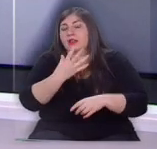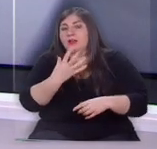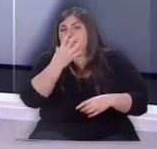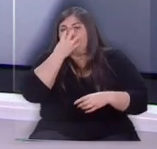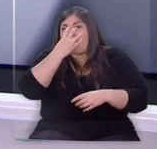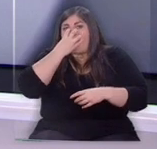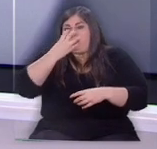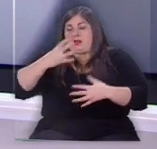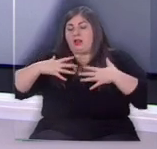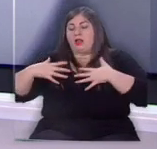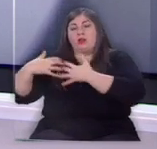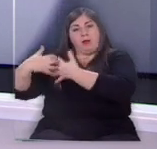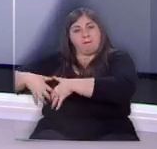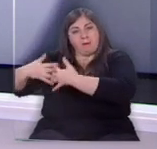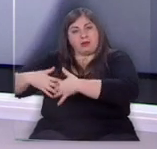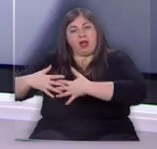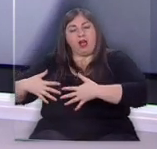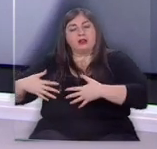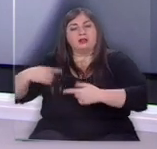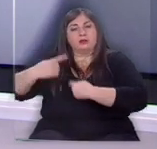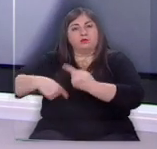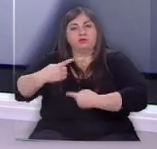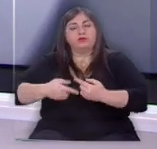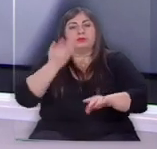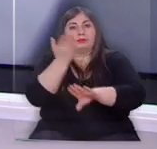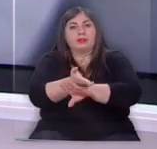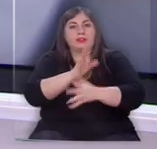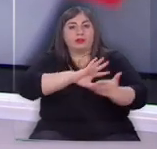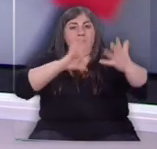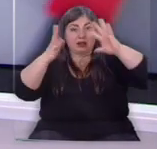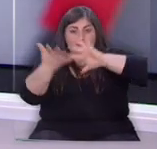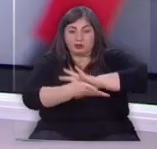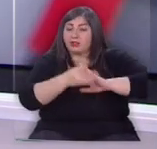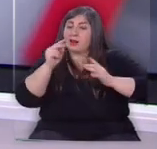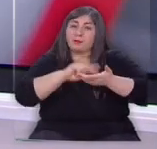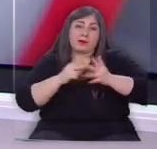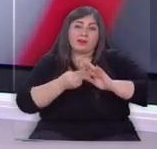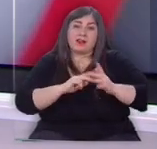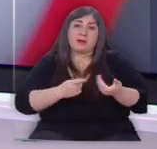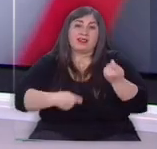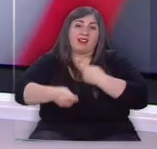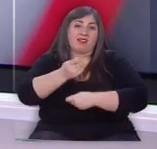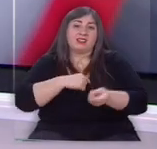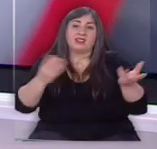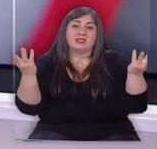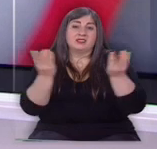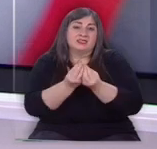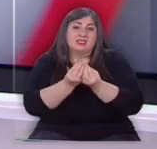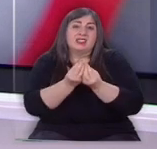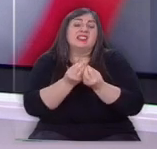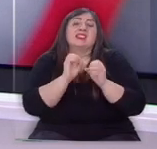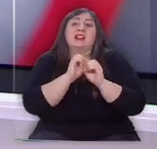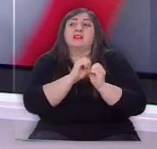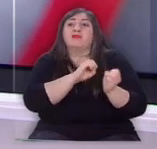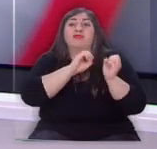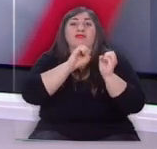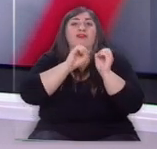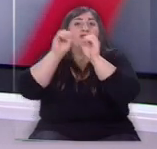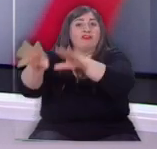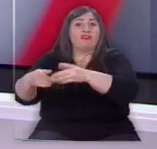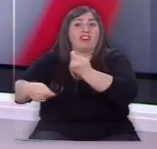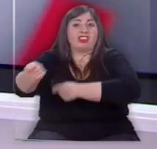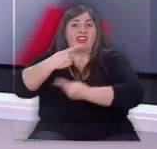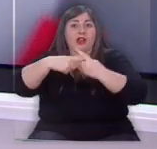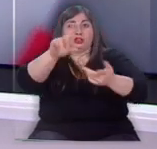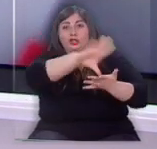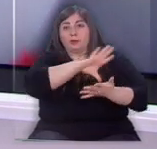ventiladores mecánicos, que son demandados en todo el mundo. El problema es que la oferta es limitada y su importación cada vez es más compleja. Pero cuando